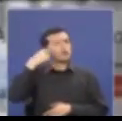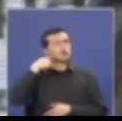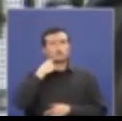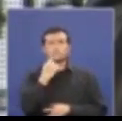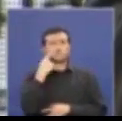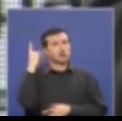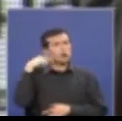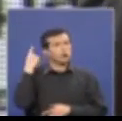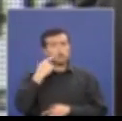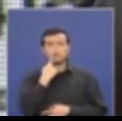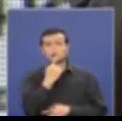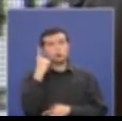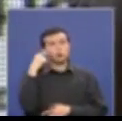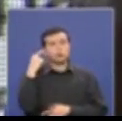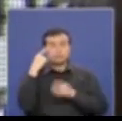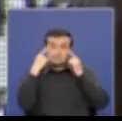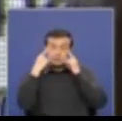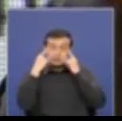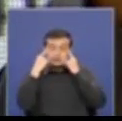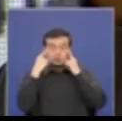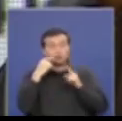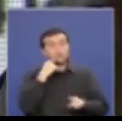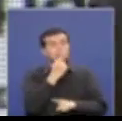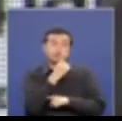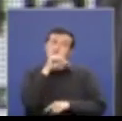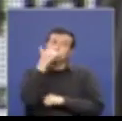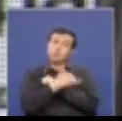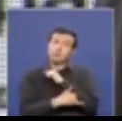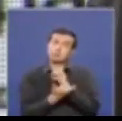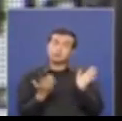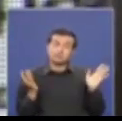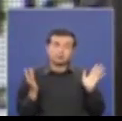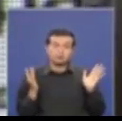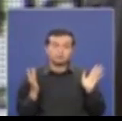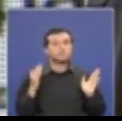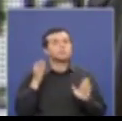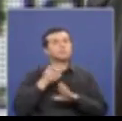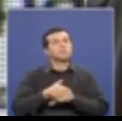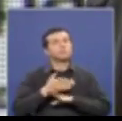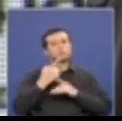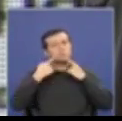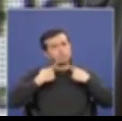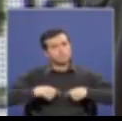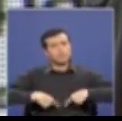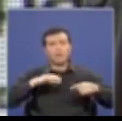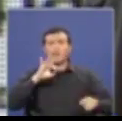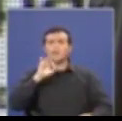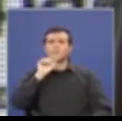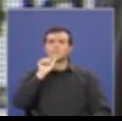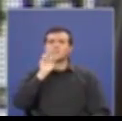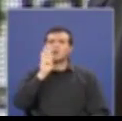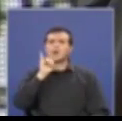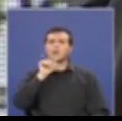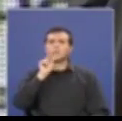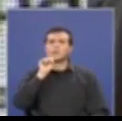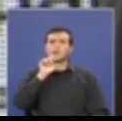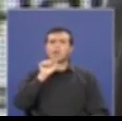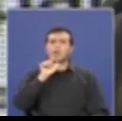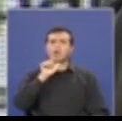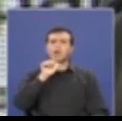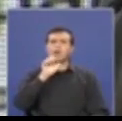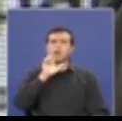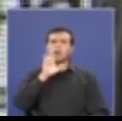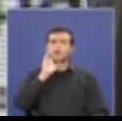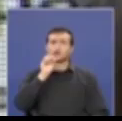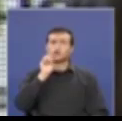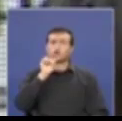le llamaban el loco, o sea, si le llamaban el chino, lo declaraban extranjero, ¿no? Y luego de eso ponen a Fabián Alarcón, el campeón mundial